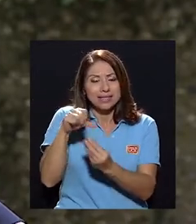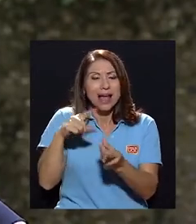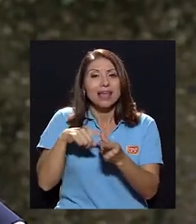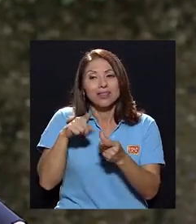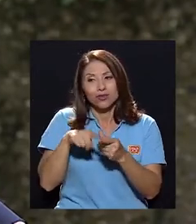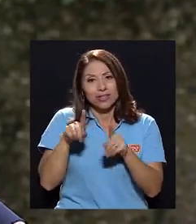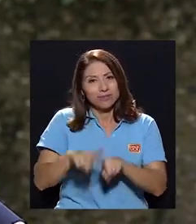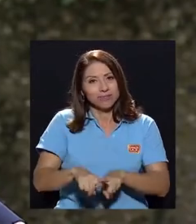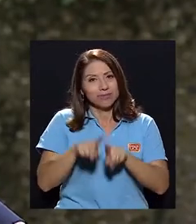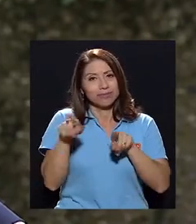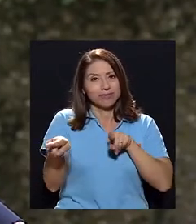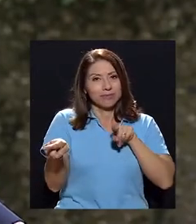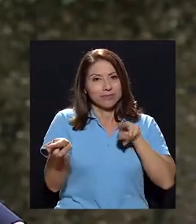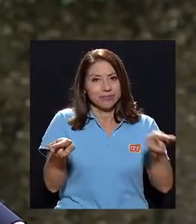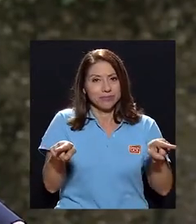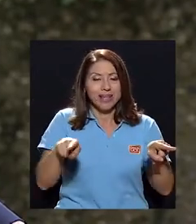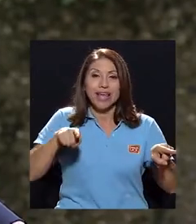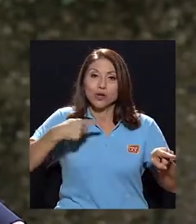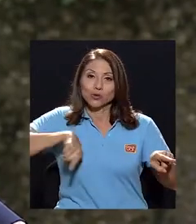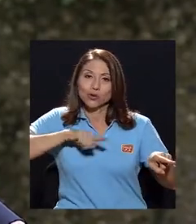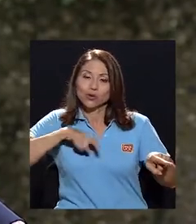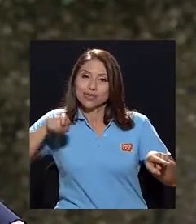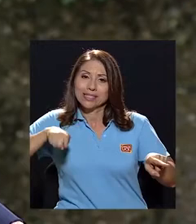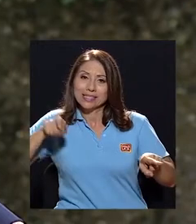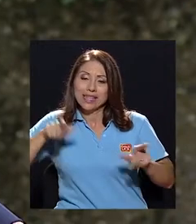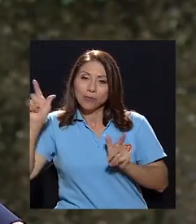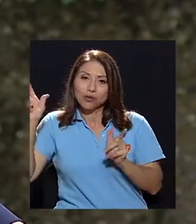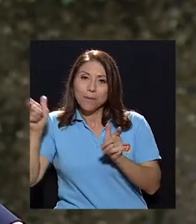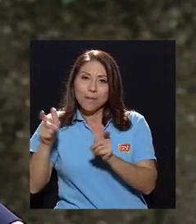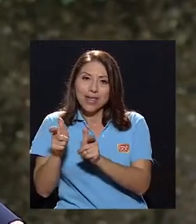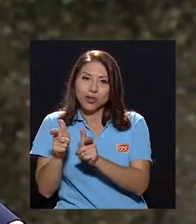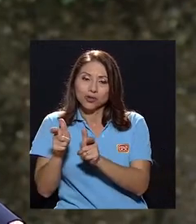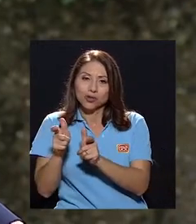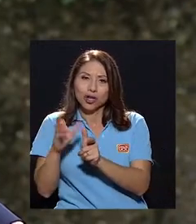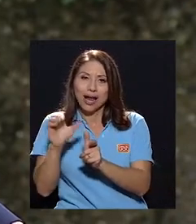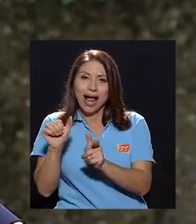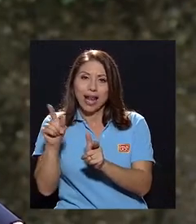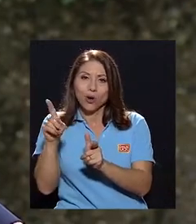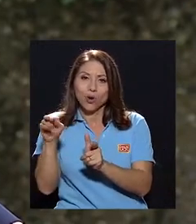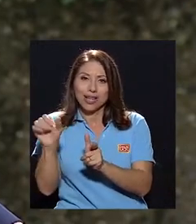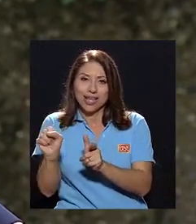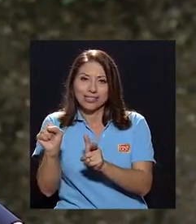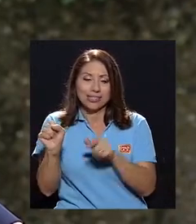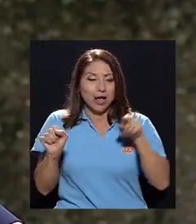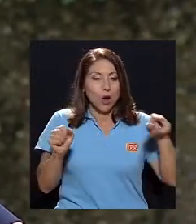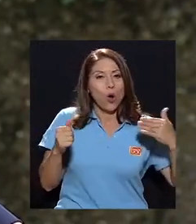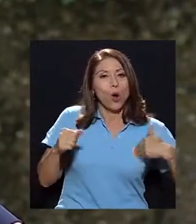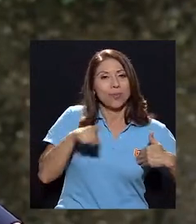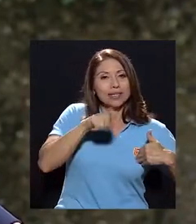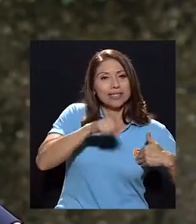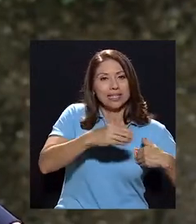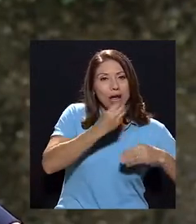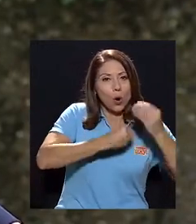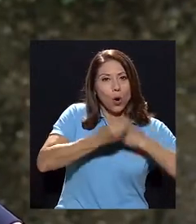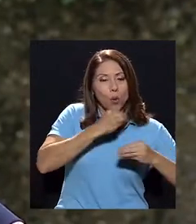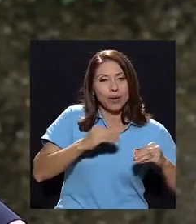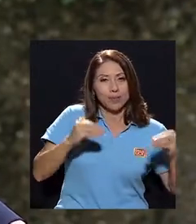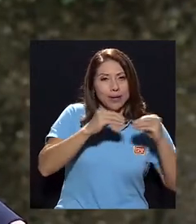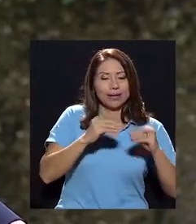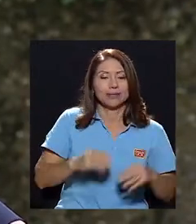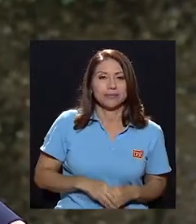hace que ocupemos menos calorías que los hombres. Entonces los hombres necesitan más, comer más, eso es lo que quiere